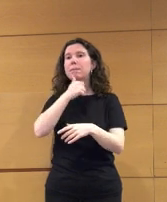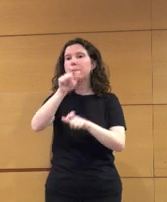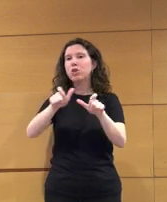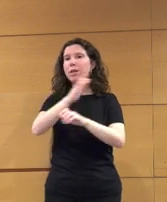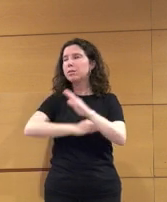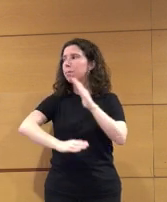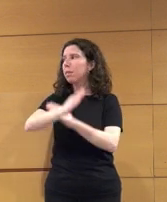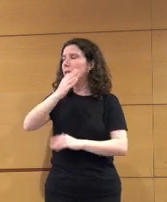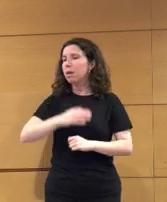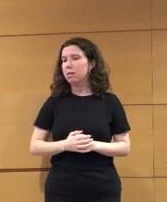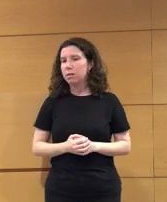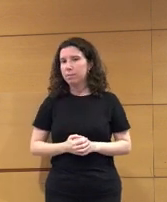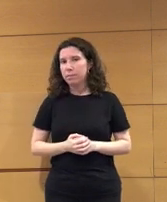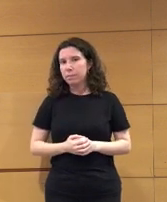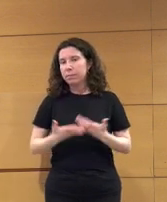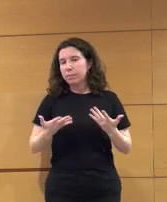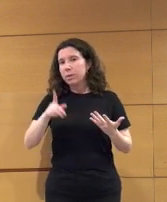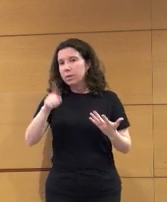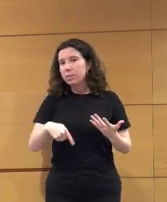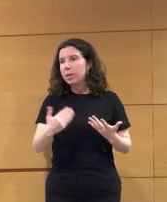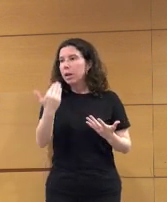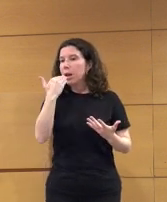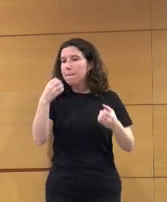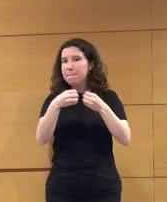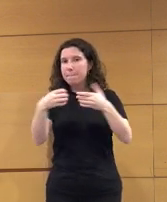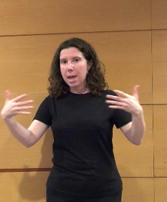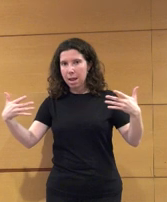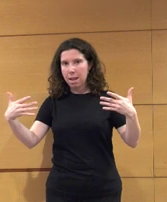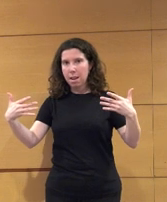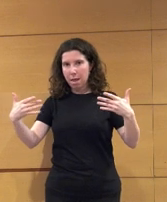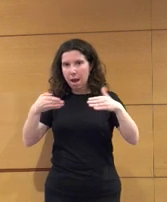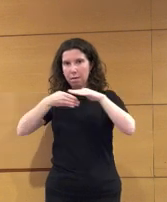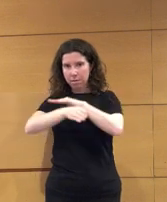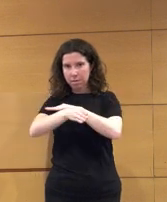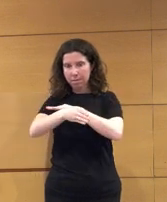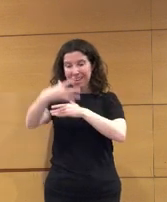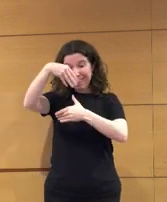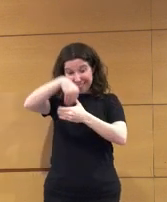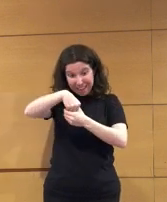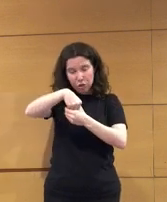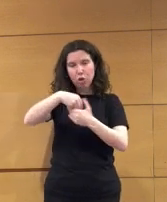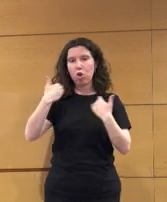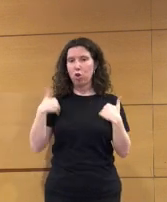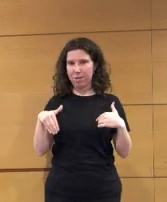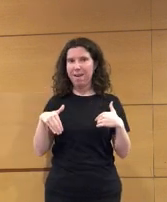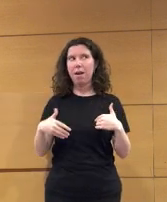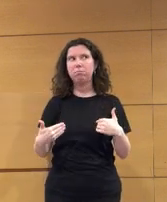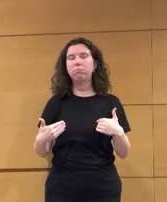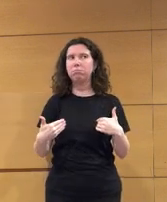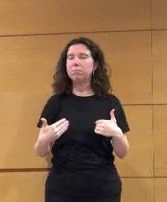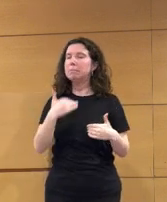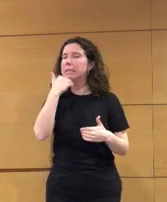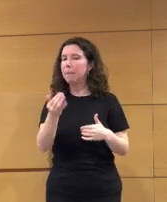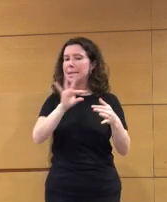desarrolló un mail accesible que incluía la funcionalidad de simplificación. Y si pensáis en un mail, ¿no?,